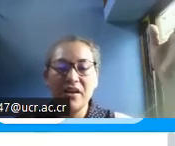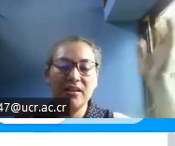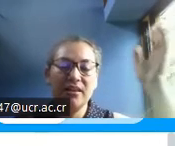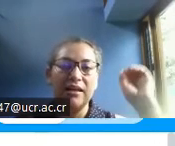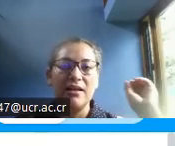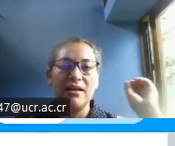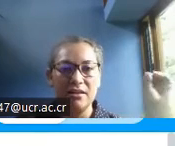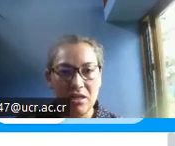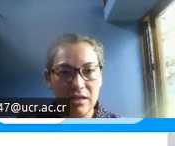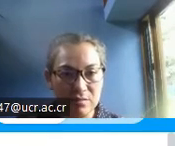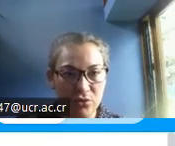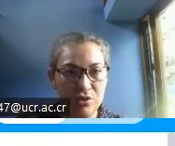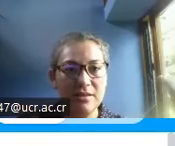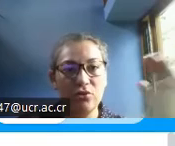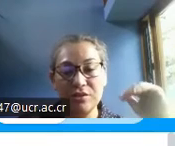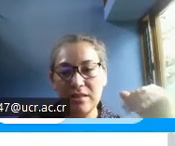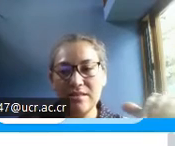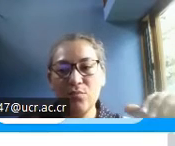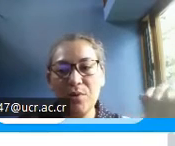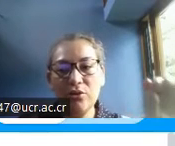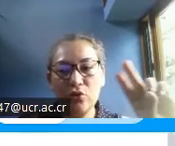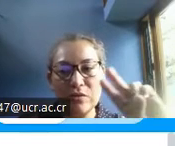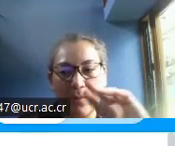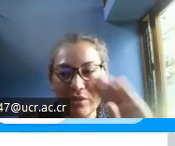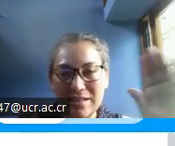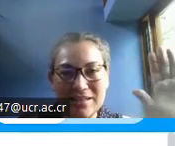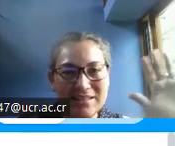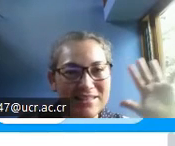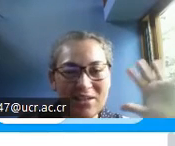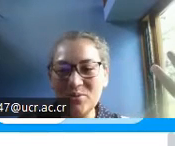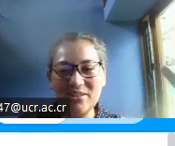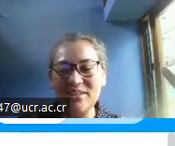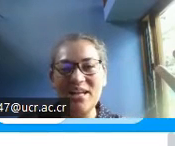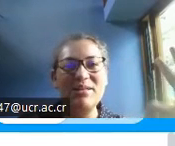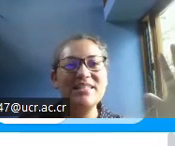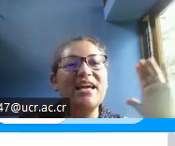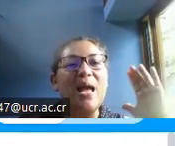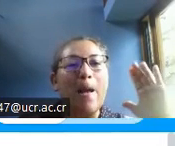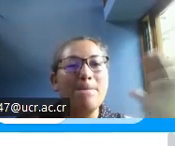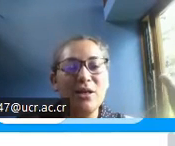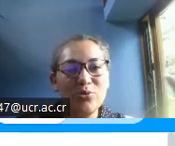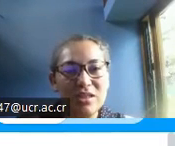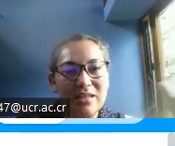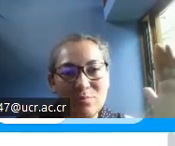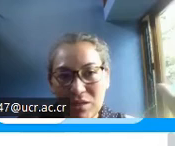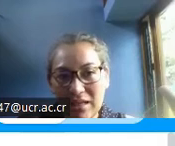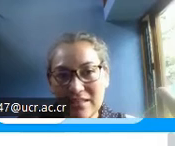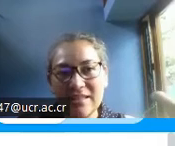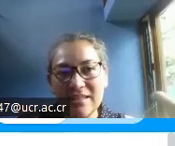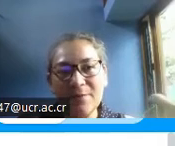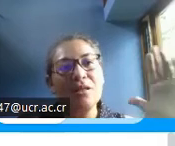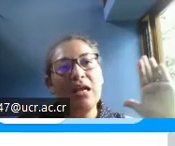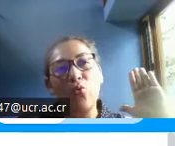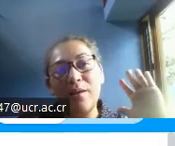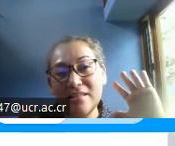cómo afecta la calidad de vida de las personas. Entonces, en este momento vamos a tener 5 minutitos nada más para que ustedes